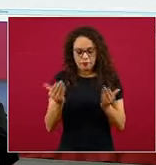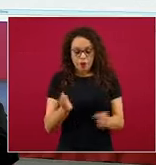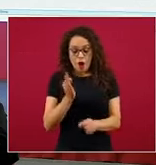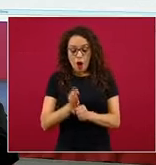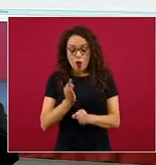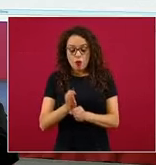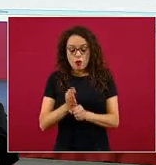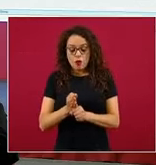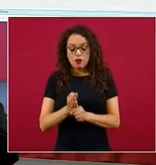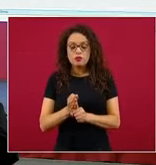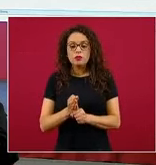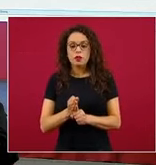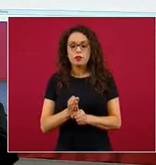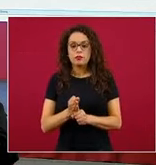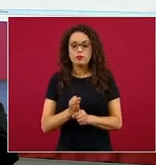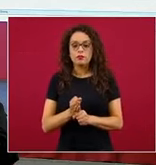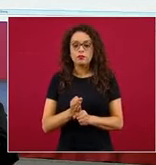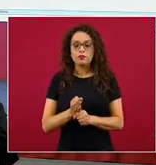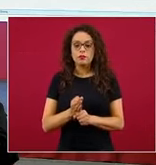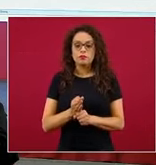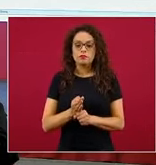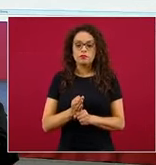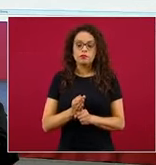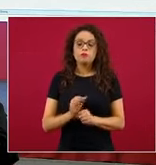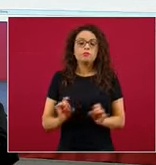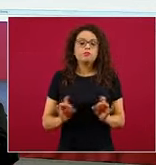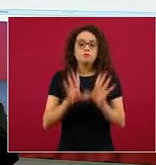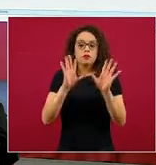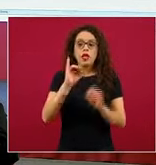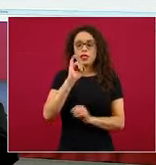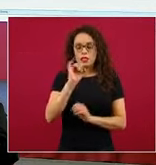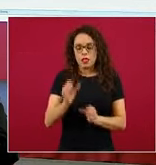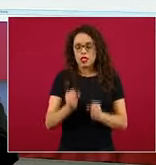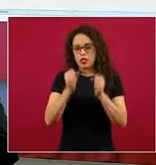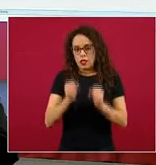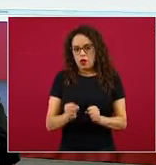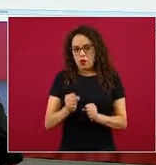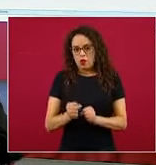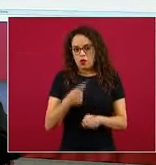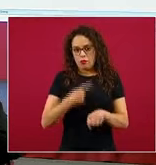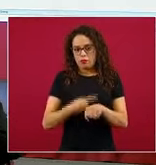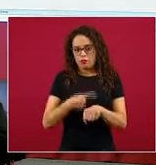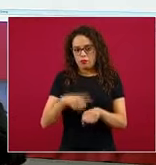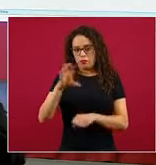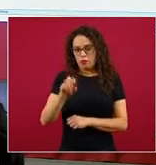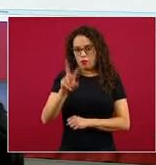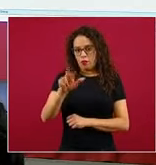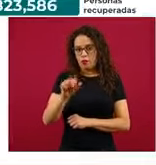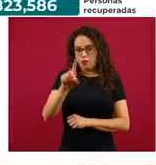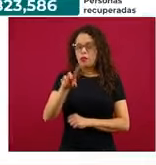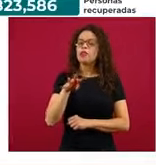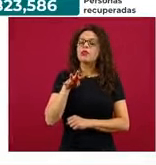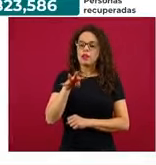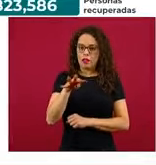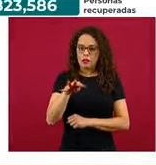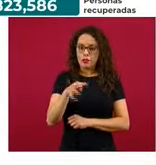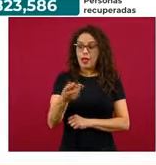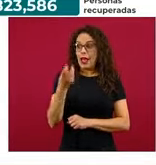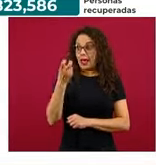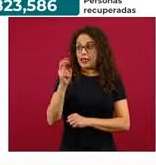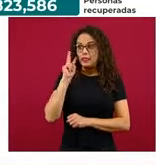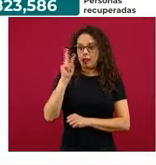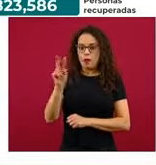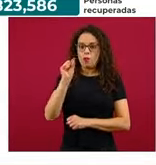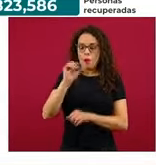momento podrían ser o serían casos confirmados de COVID-19 y entonces es donde vemos este